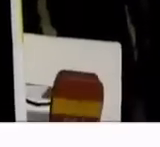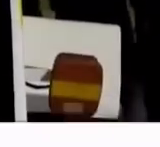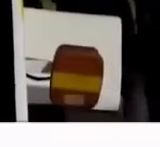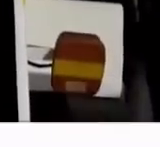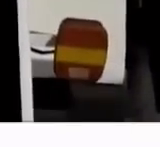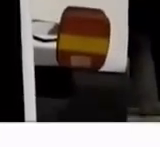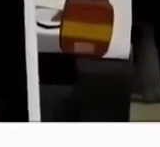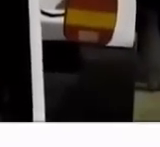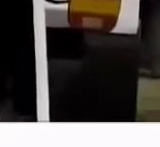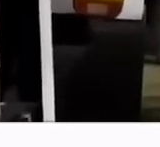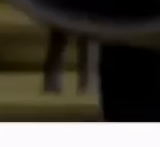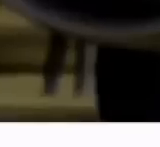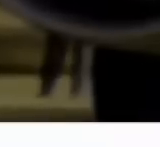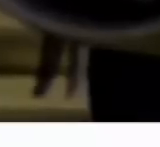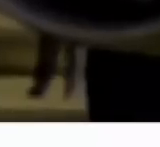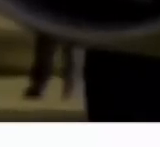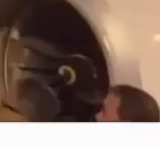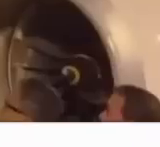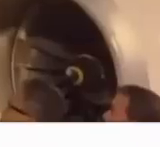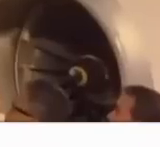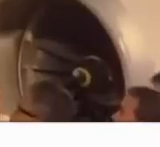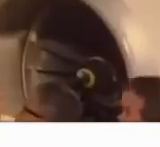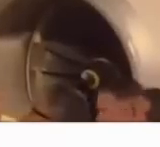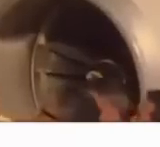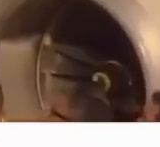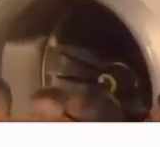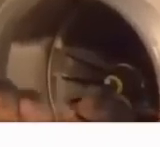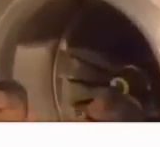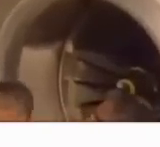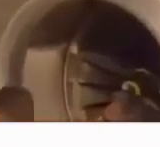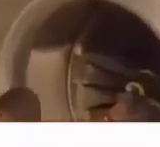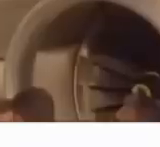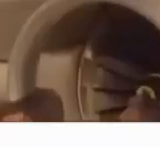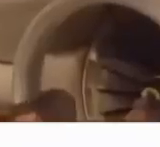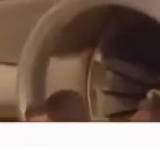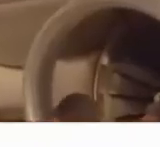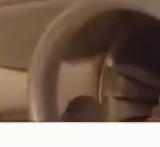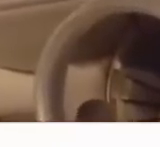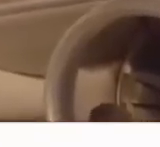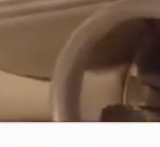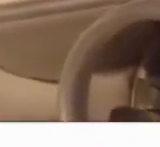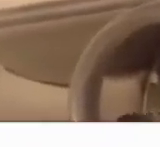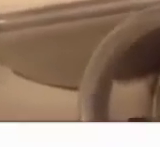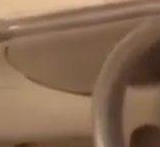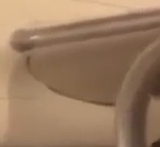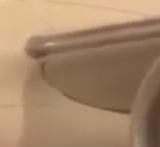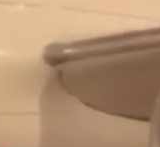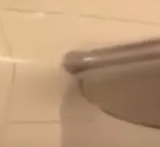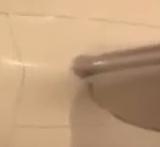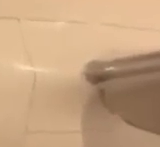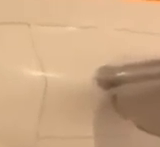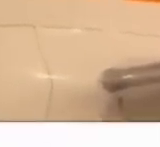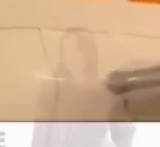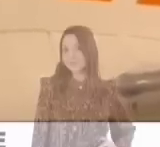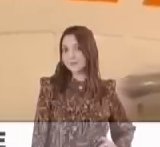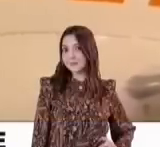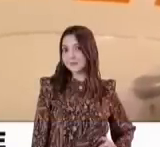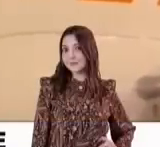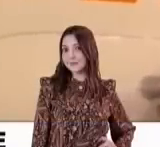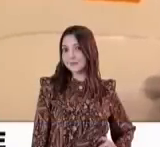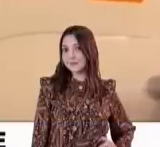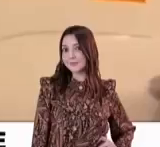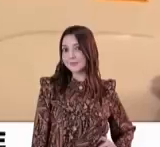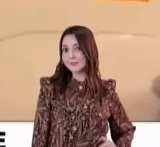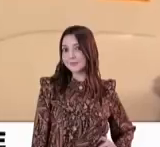tanto nacionales como internacionales, es que él está por la democracia. pero no se descartan saludos de